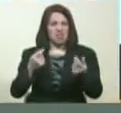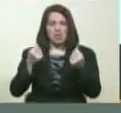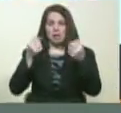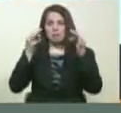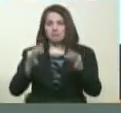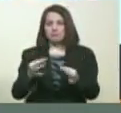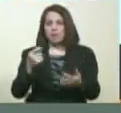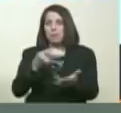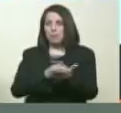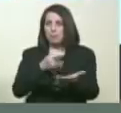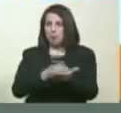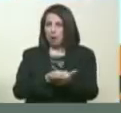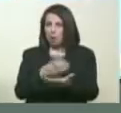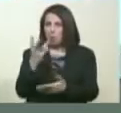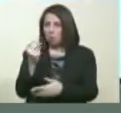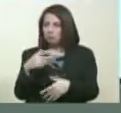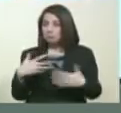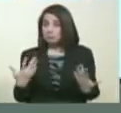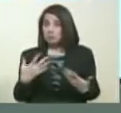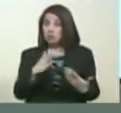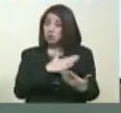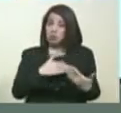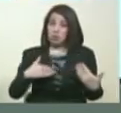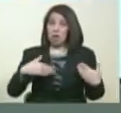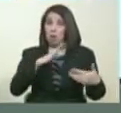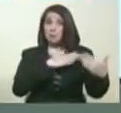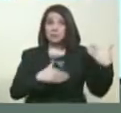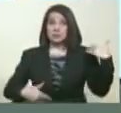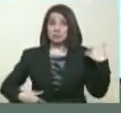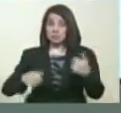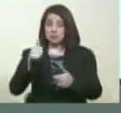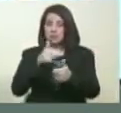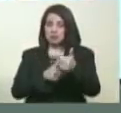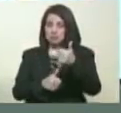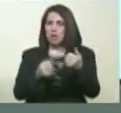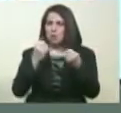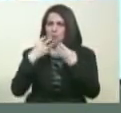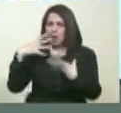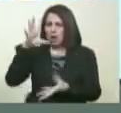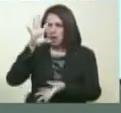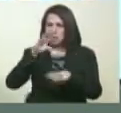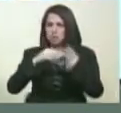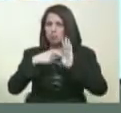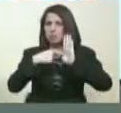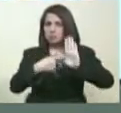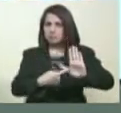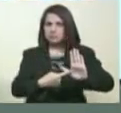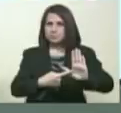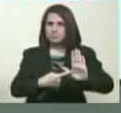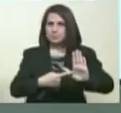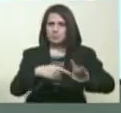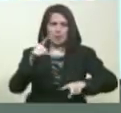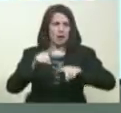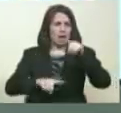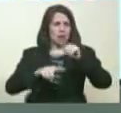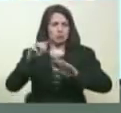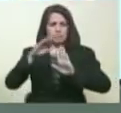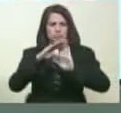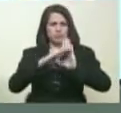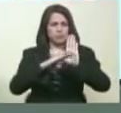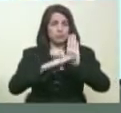quisiera que el vicepresidente ejecutivo nos hiciera un buen resumen de los alcances de esta